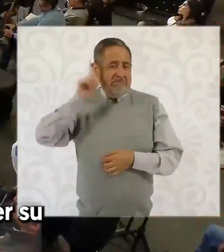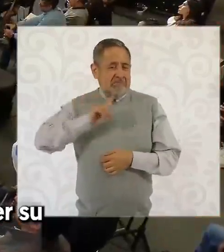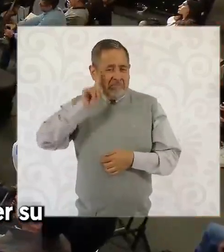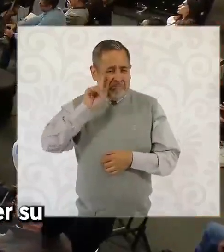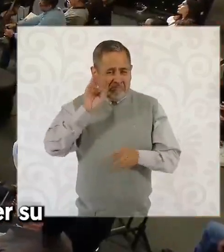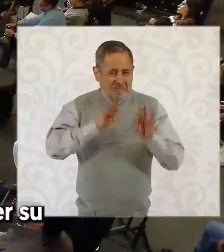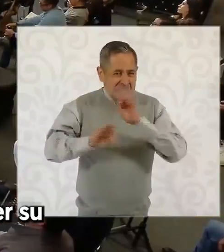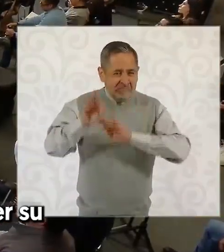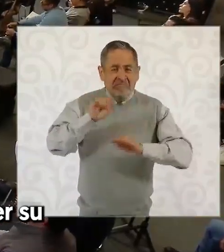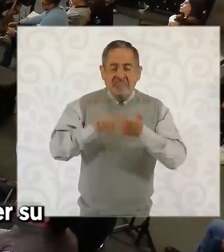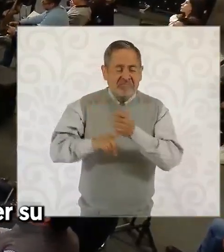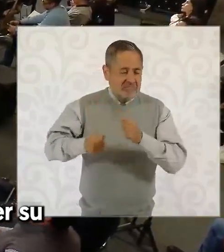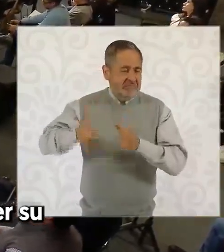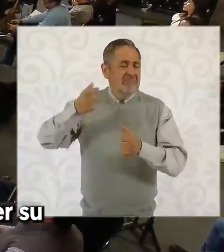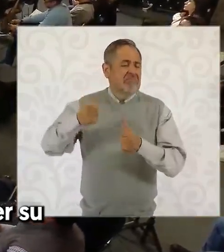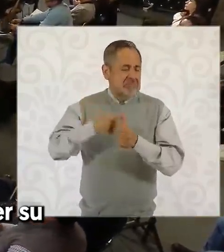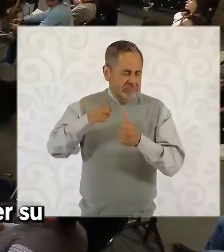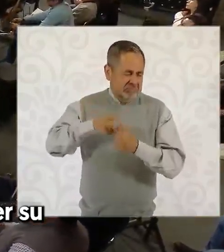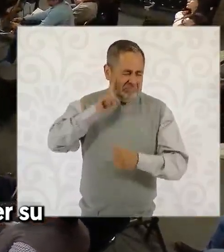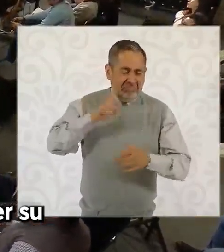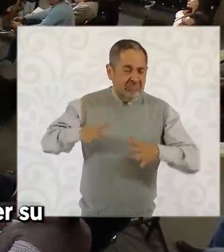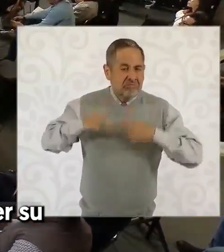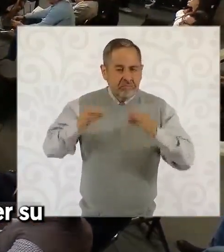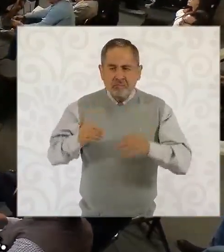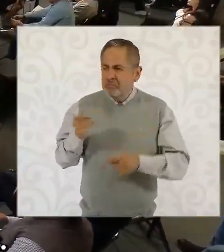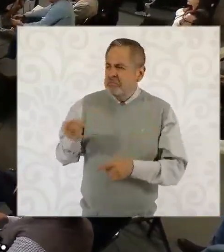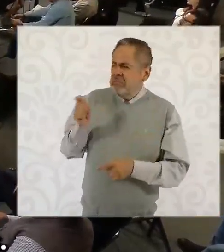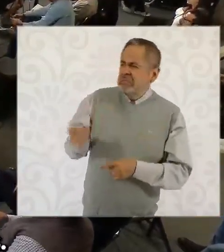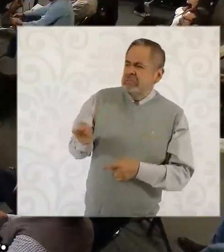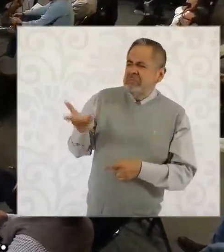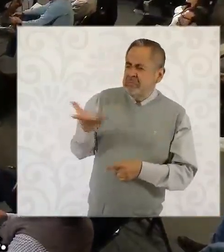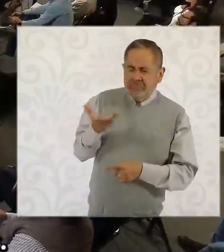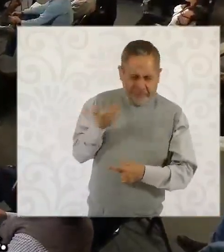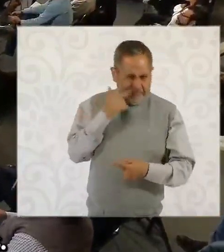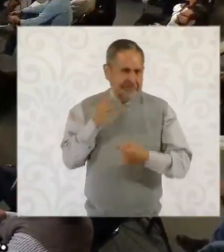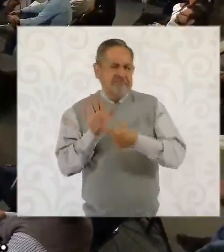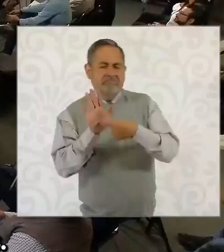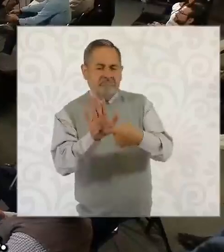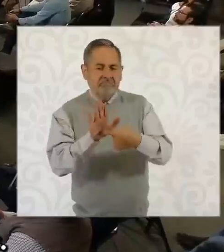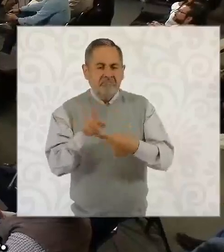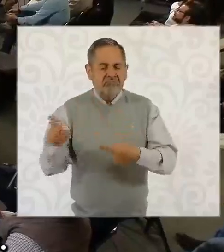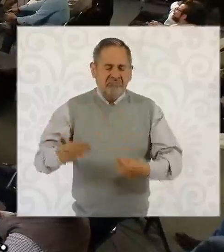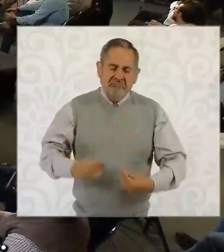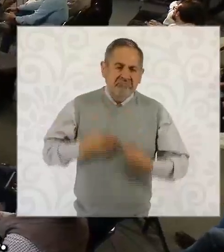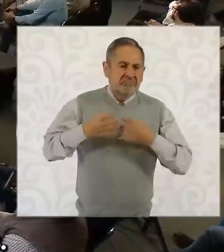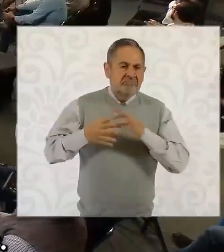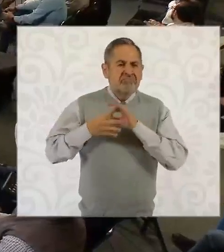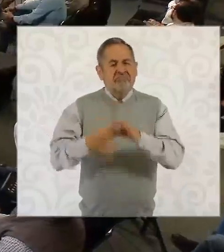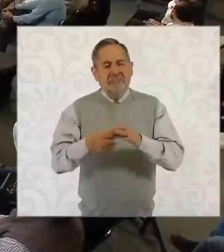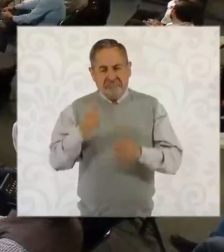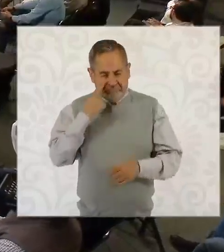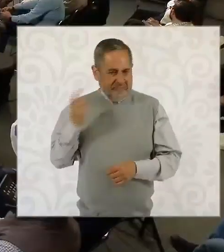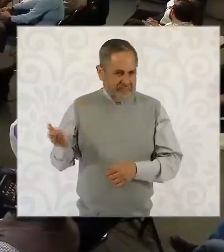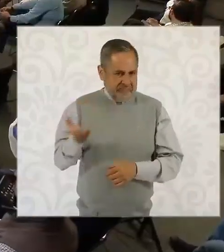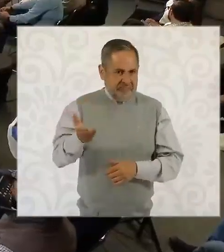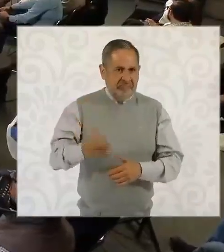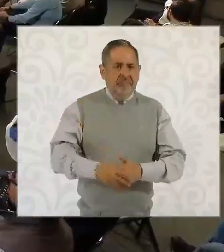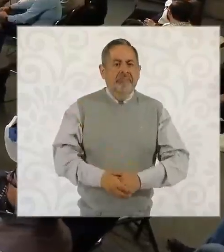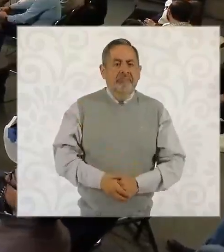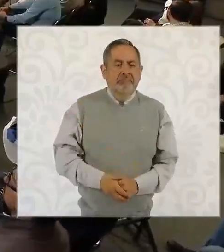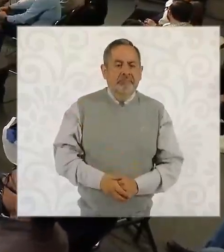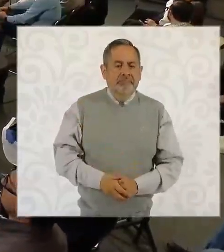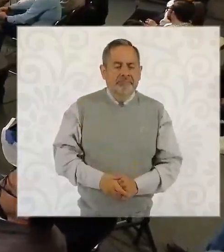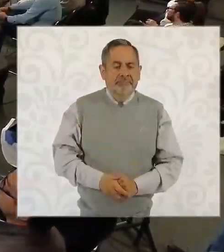excelente oportunidad para conocer su obra, sus alcances y sobre todo la inspiración en las físicas mexicanas.